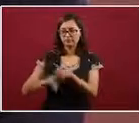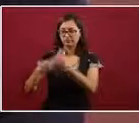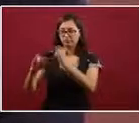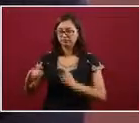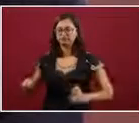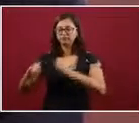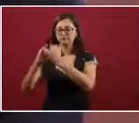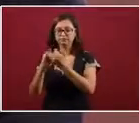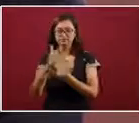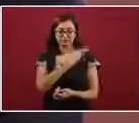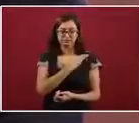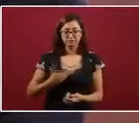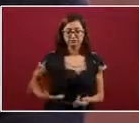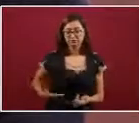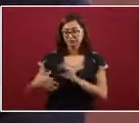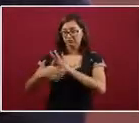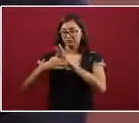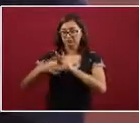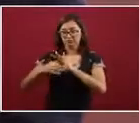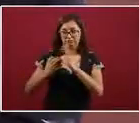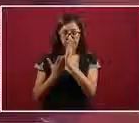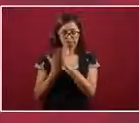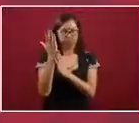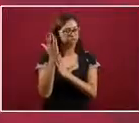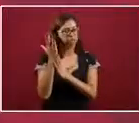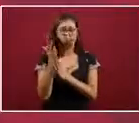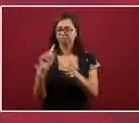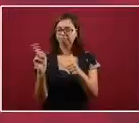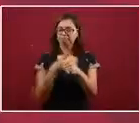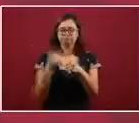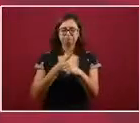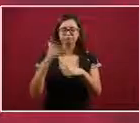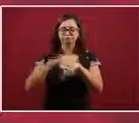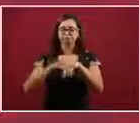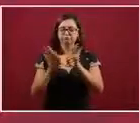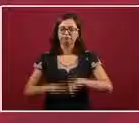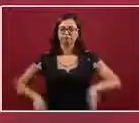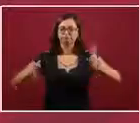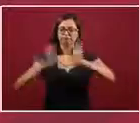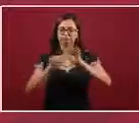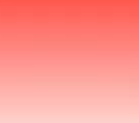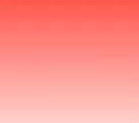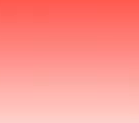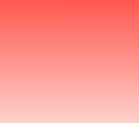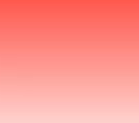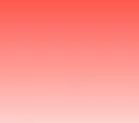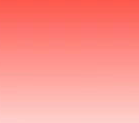presidente, lo más importante es la lealtad al pueblo de México.